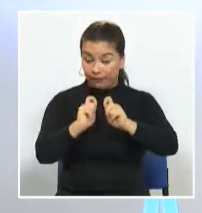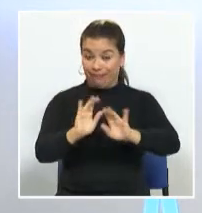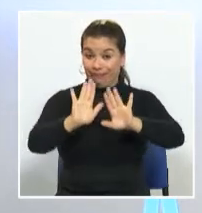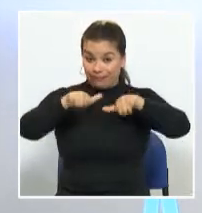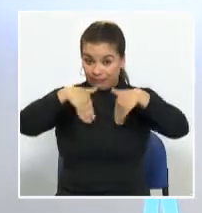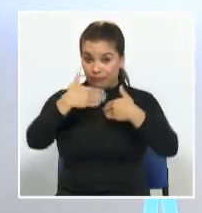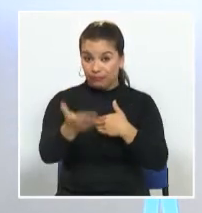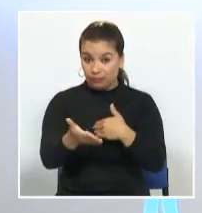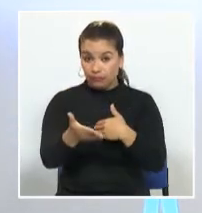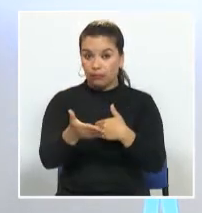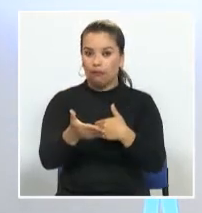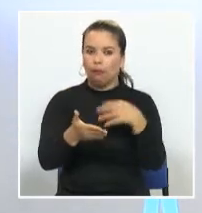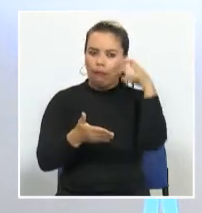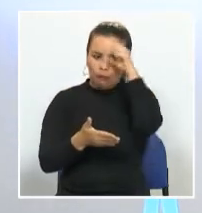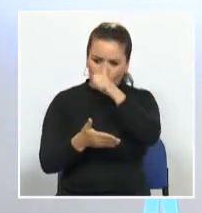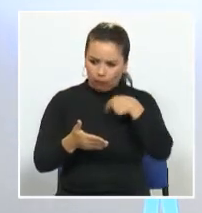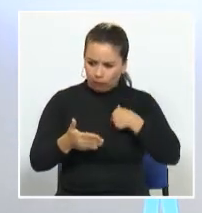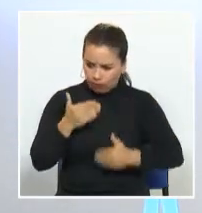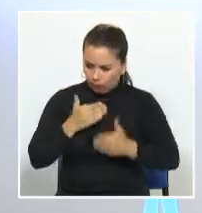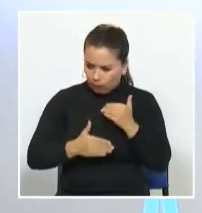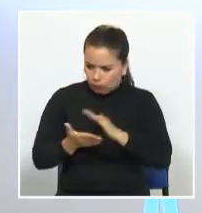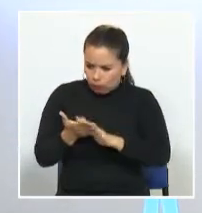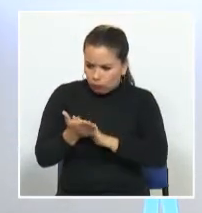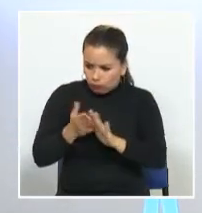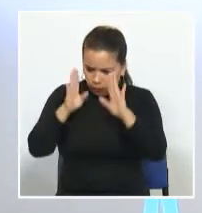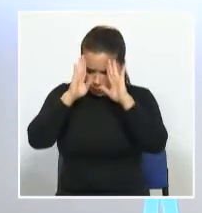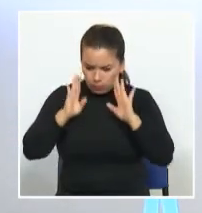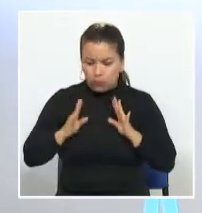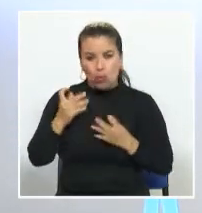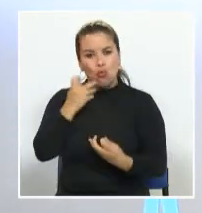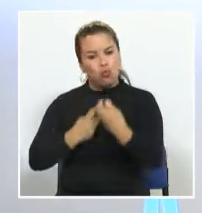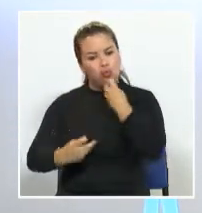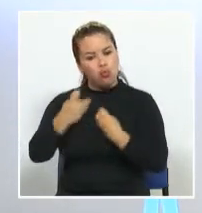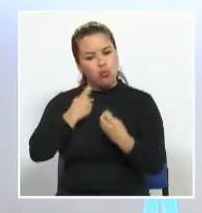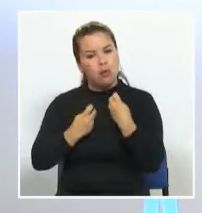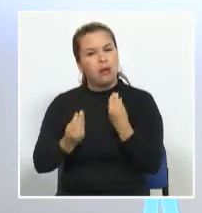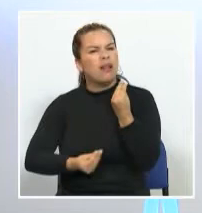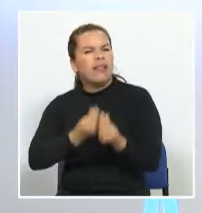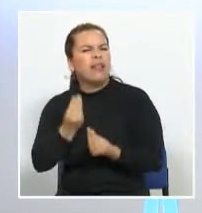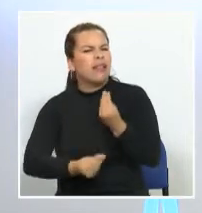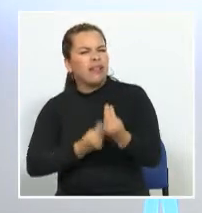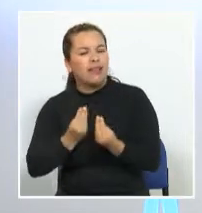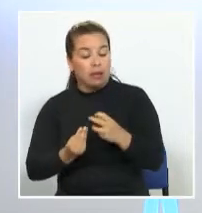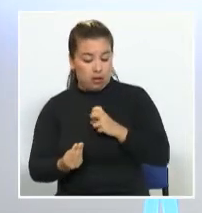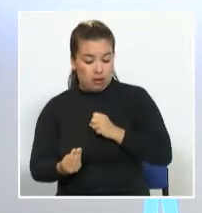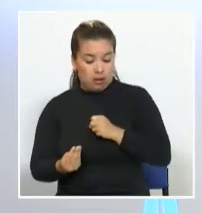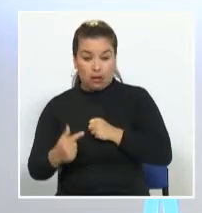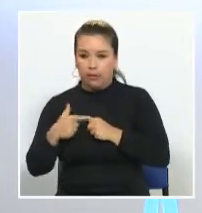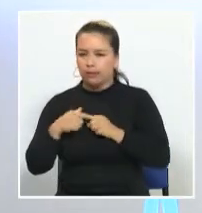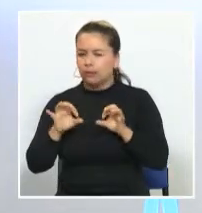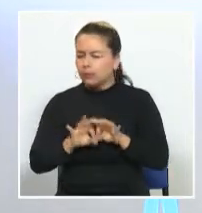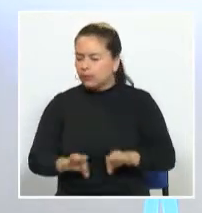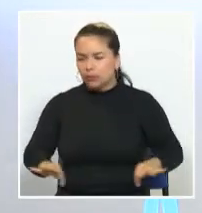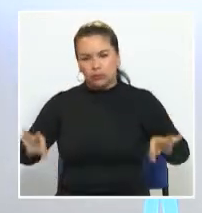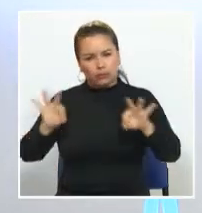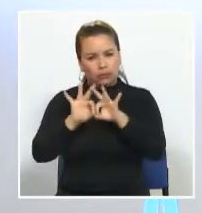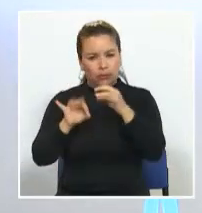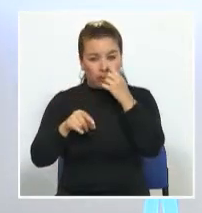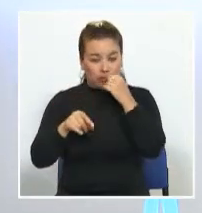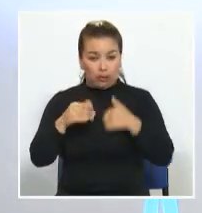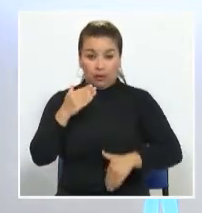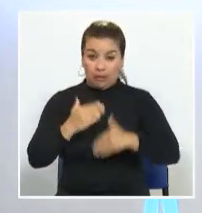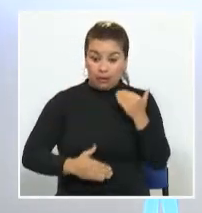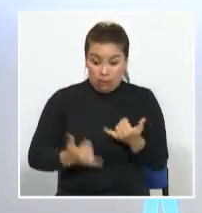cuenta qué van a empezar a hacer, cómo se van a empezar a cuidar y cómo nuestro corazón es tan importante, y si empezamos a prevenir desde